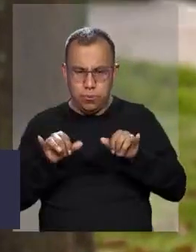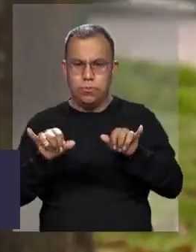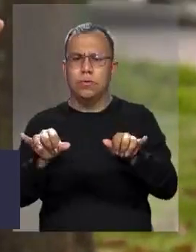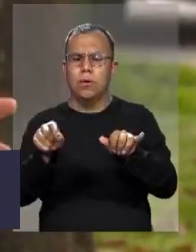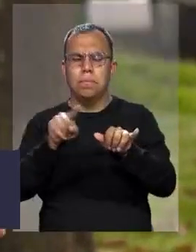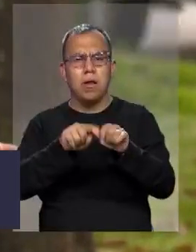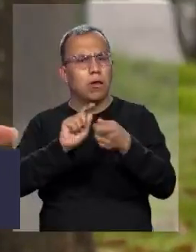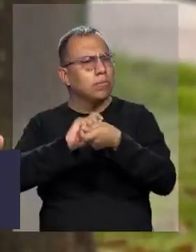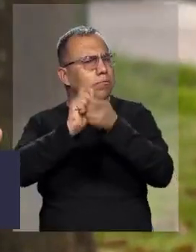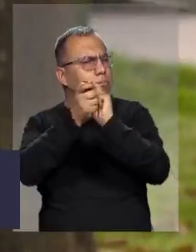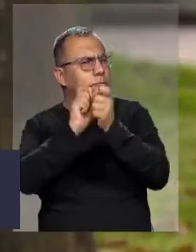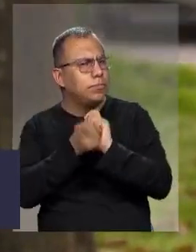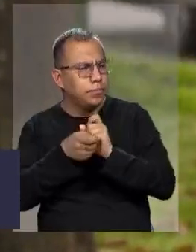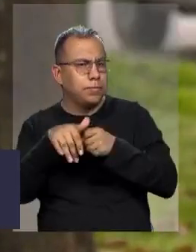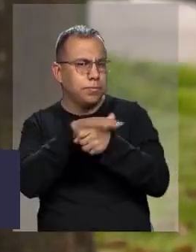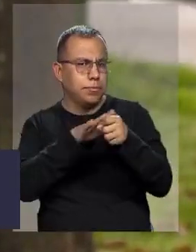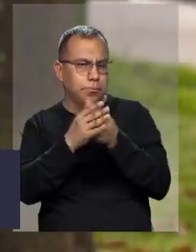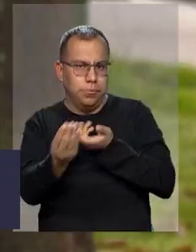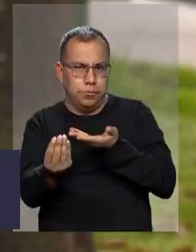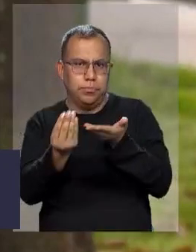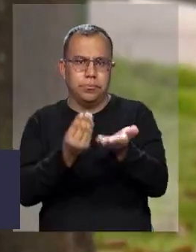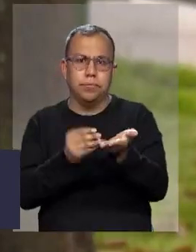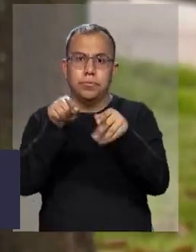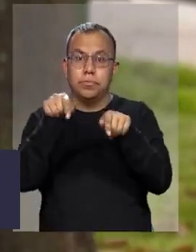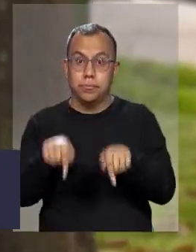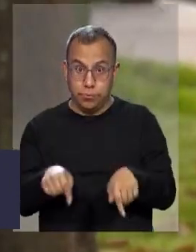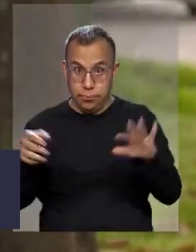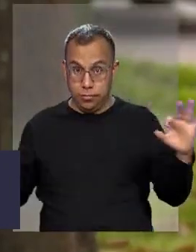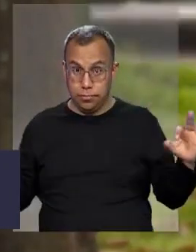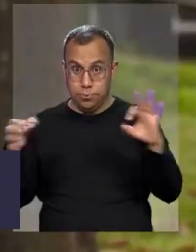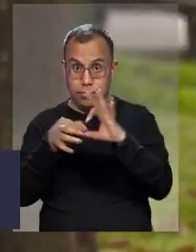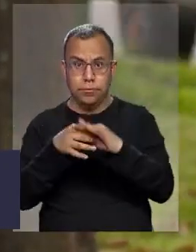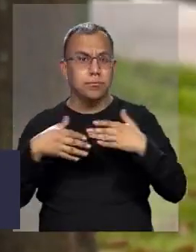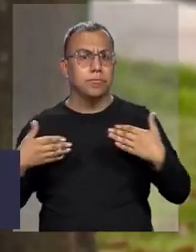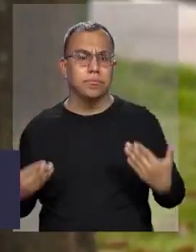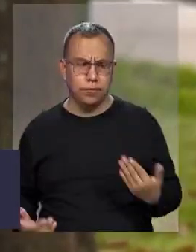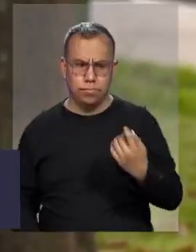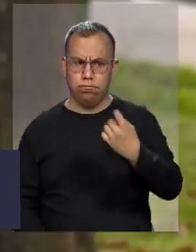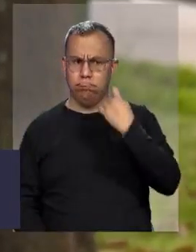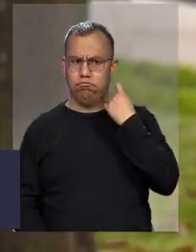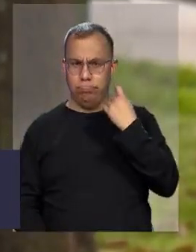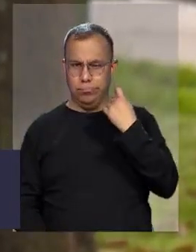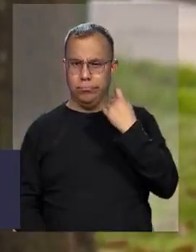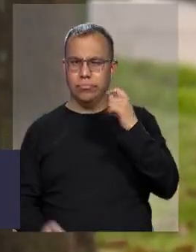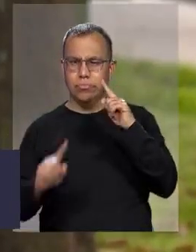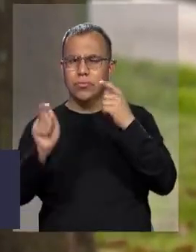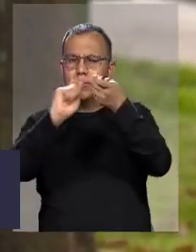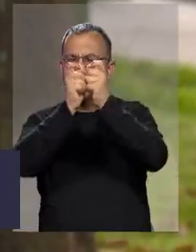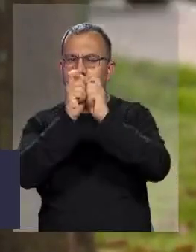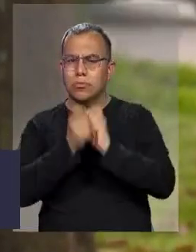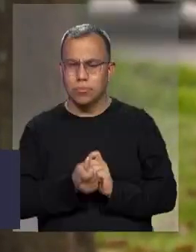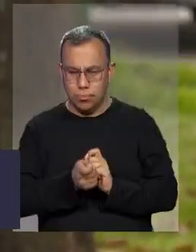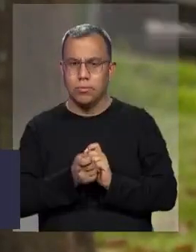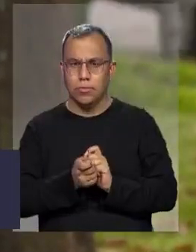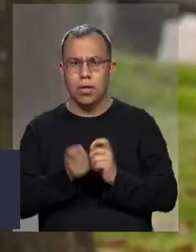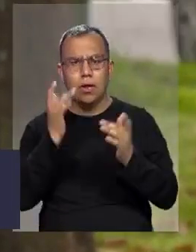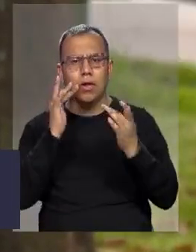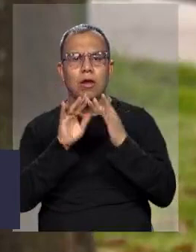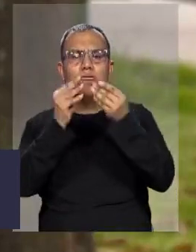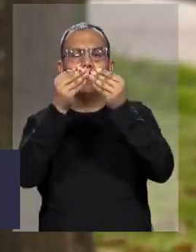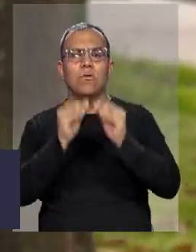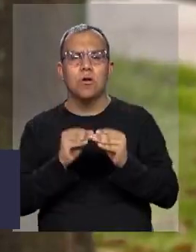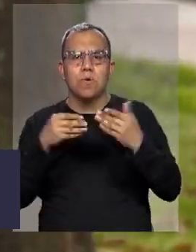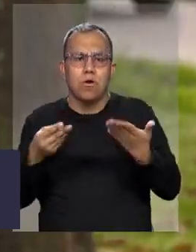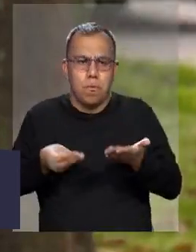pero modificó las condiciones estipuladas para esta unión que fueron dadas hace algunos días, pues ajustaron la forma